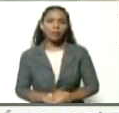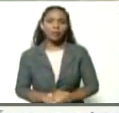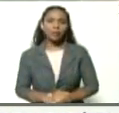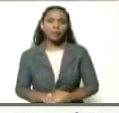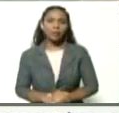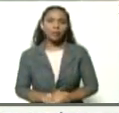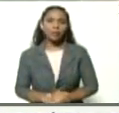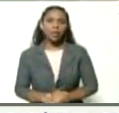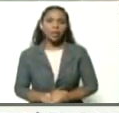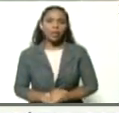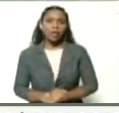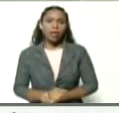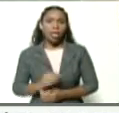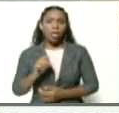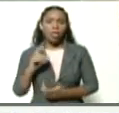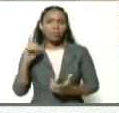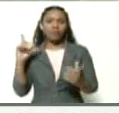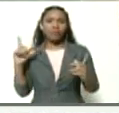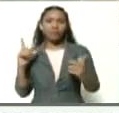Nos demonizan,